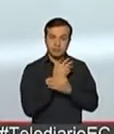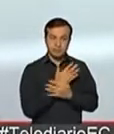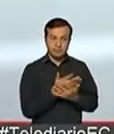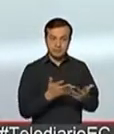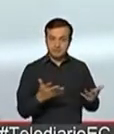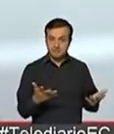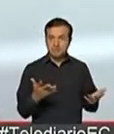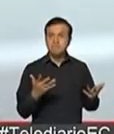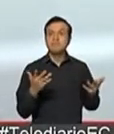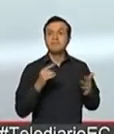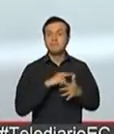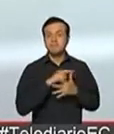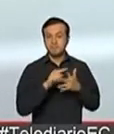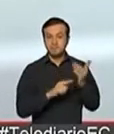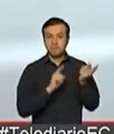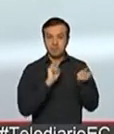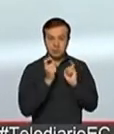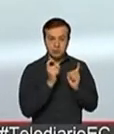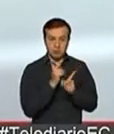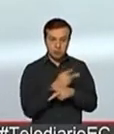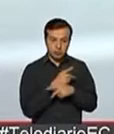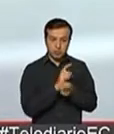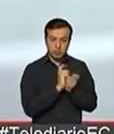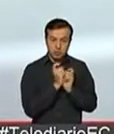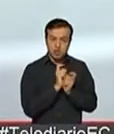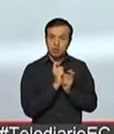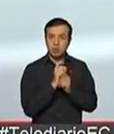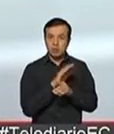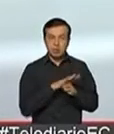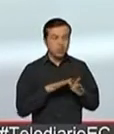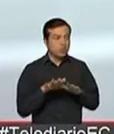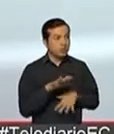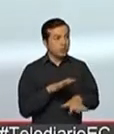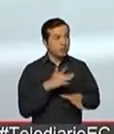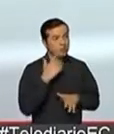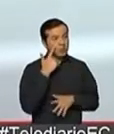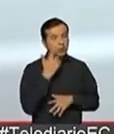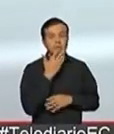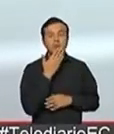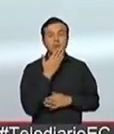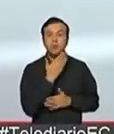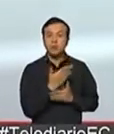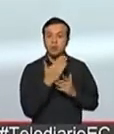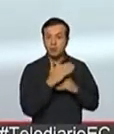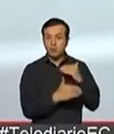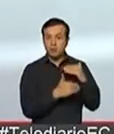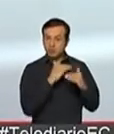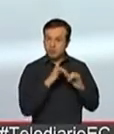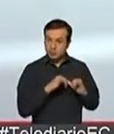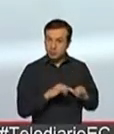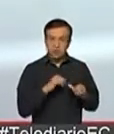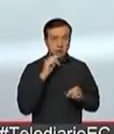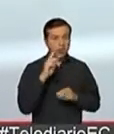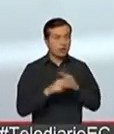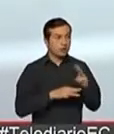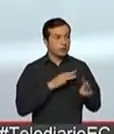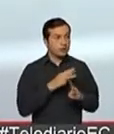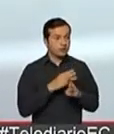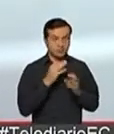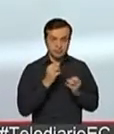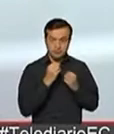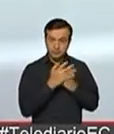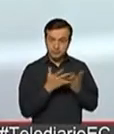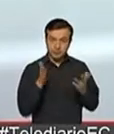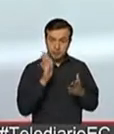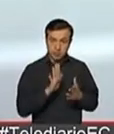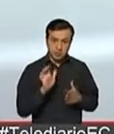explica de los cambios de matrices productivas, cambio climático, cómo se va desarrollando estos procesos a nivel mundial y cómo